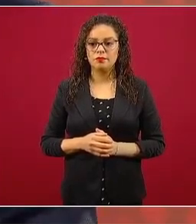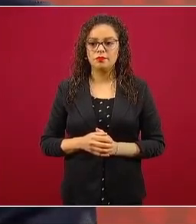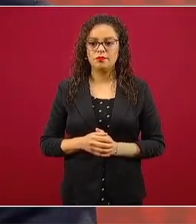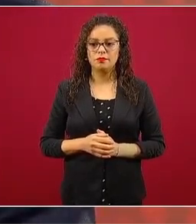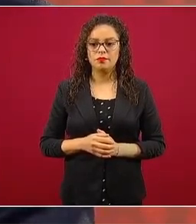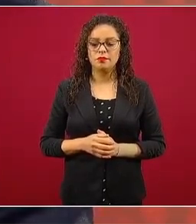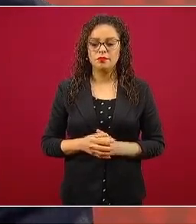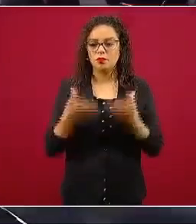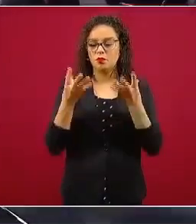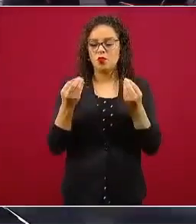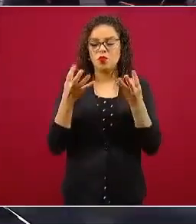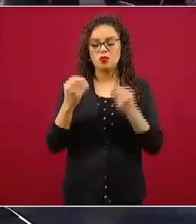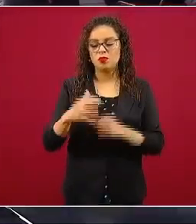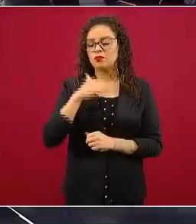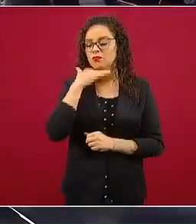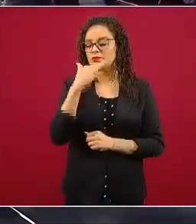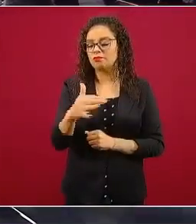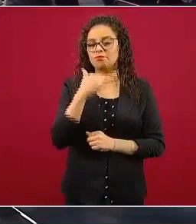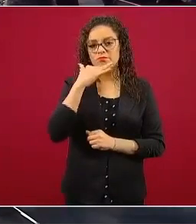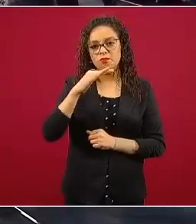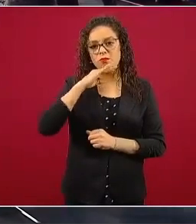muchísima corrupción.